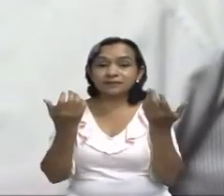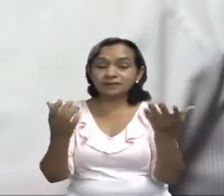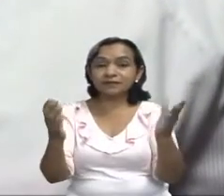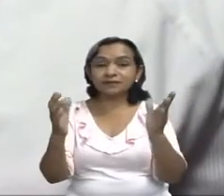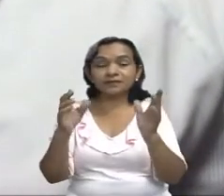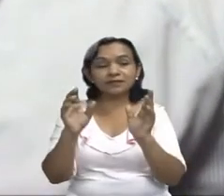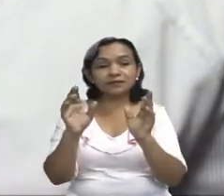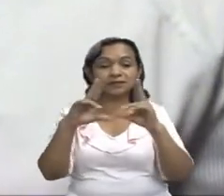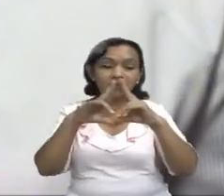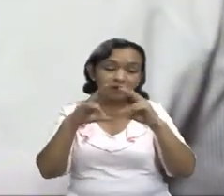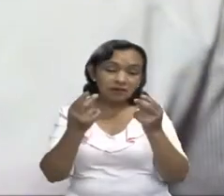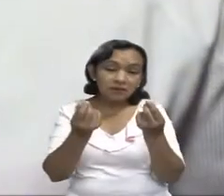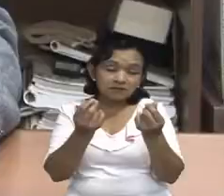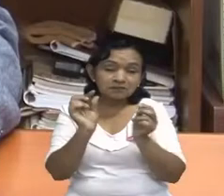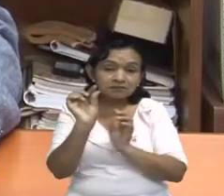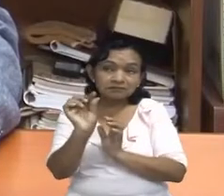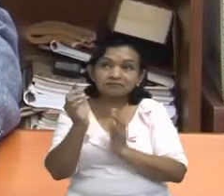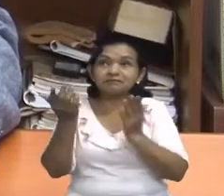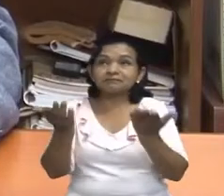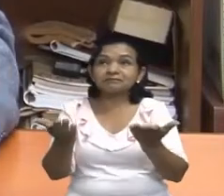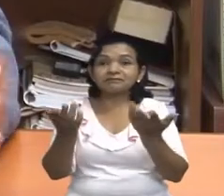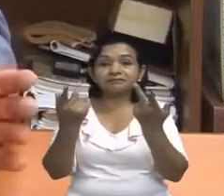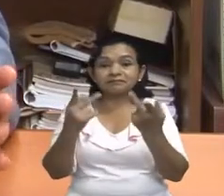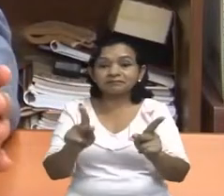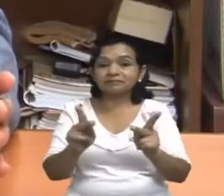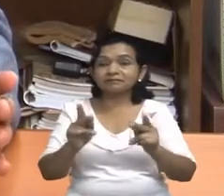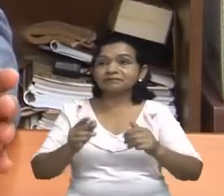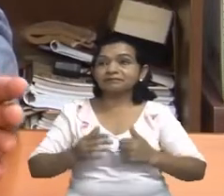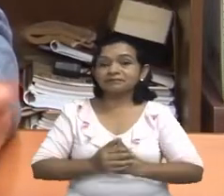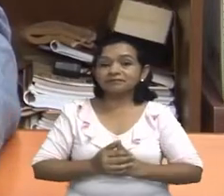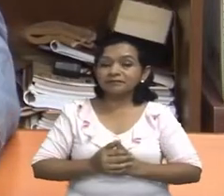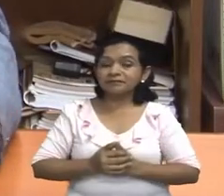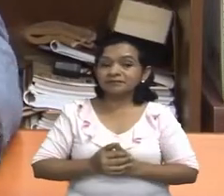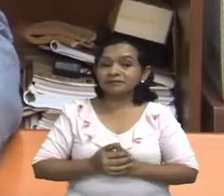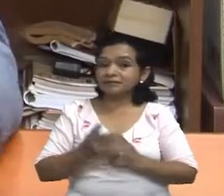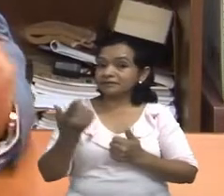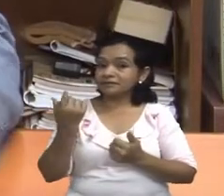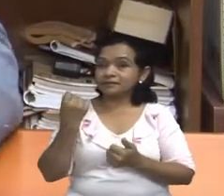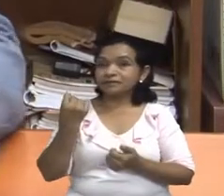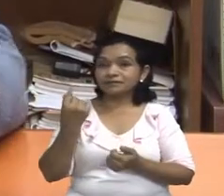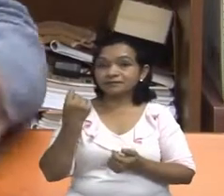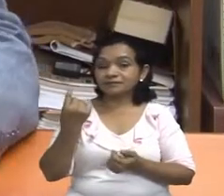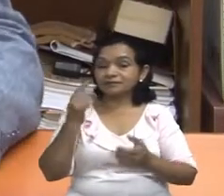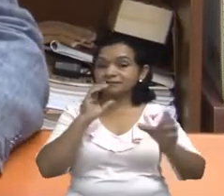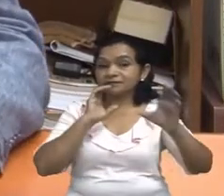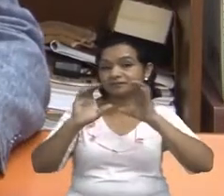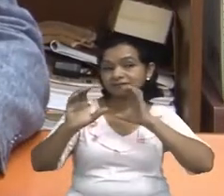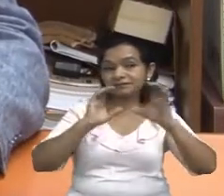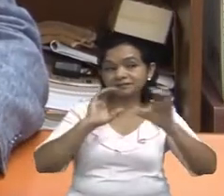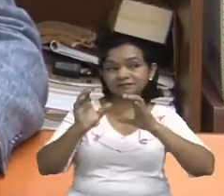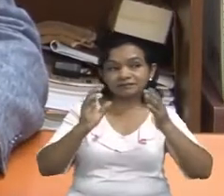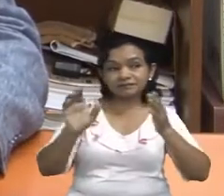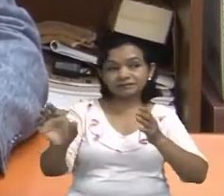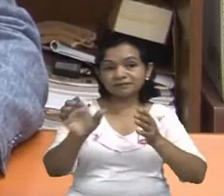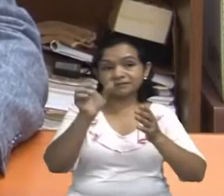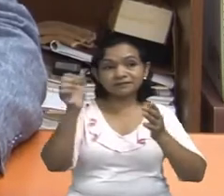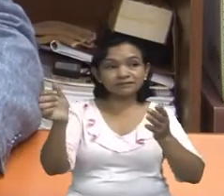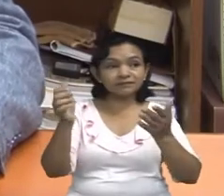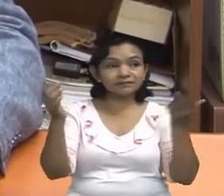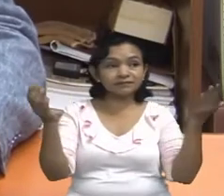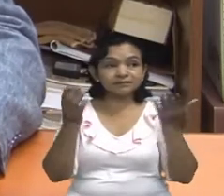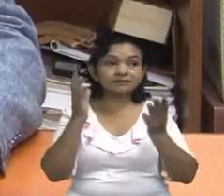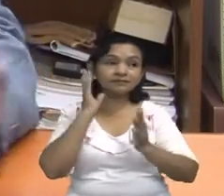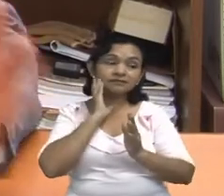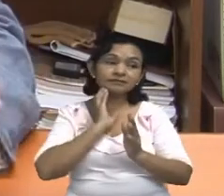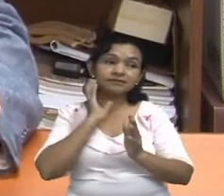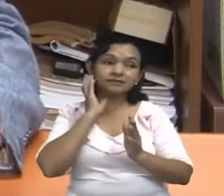con recursos limitados, pero eso no. La falta de una comunicación más directa con otra